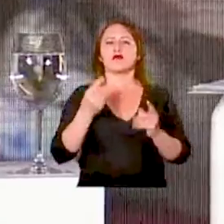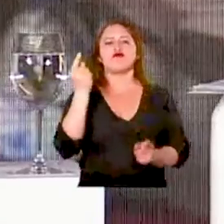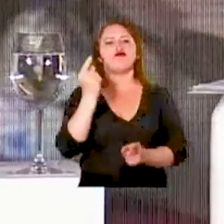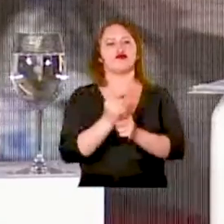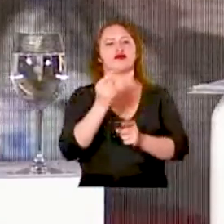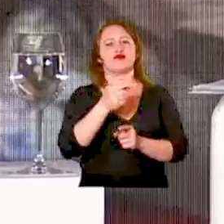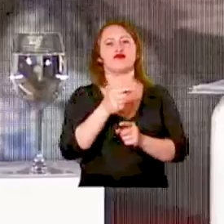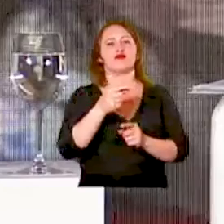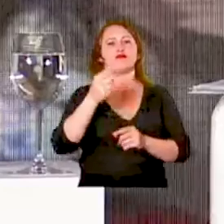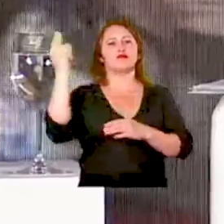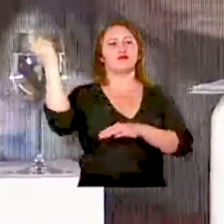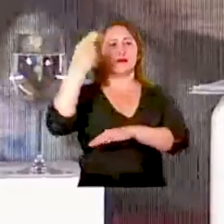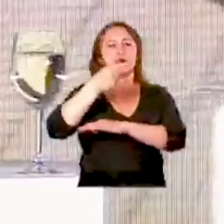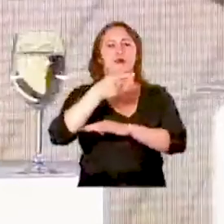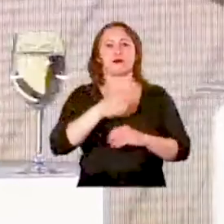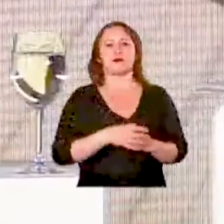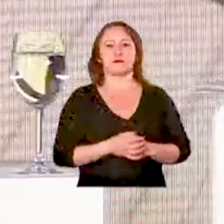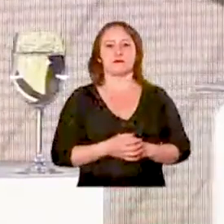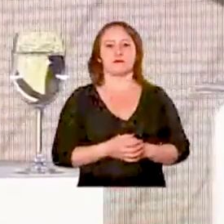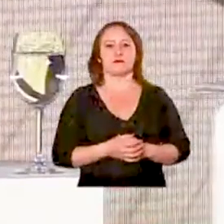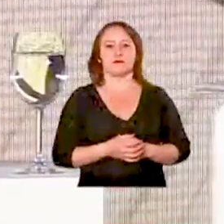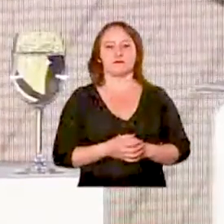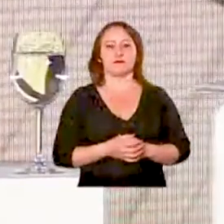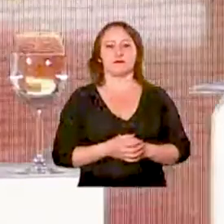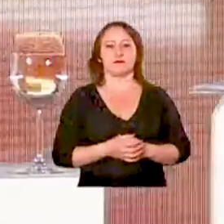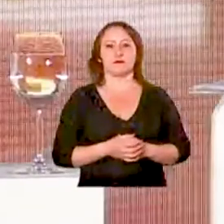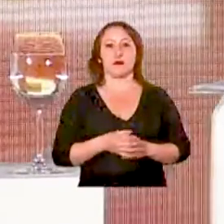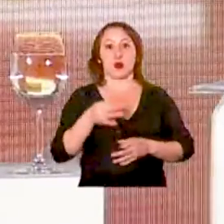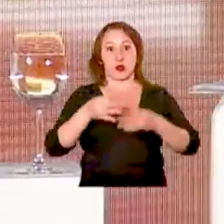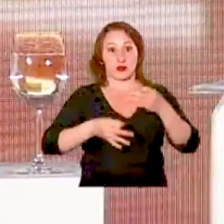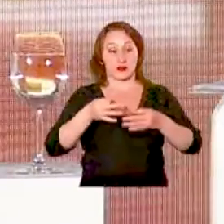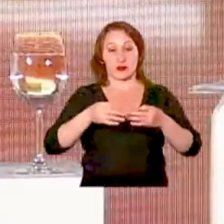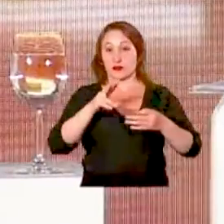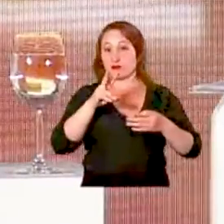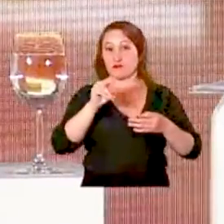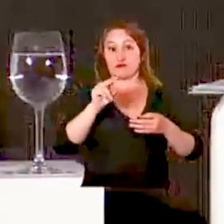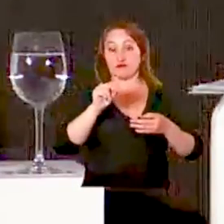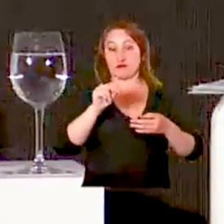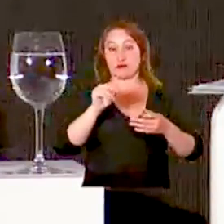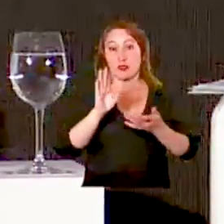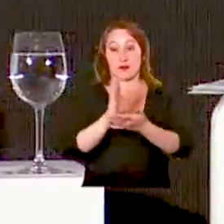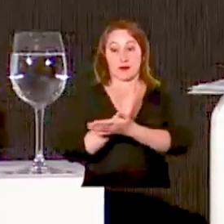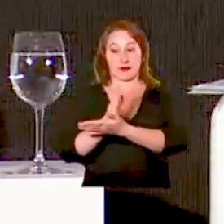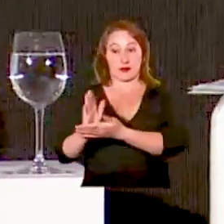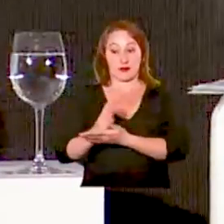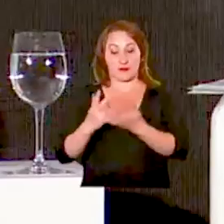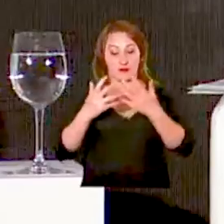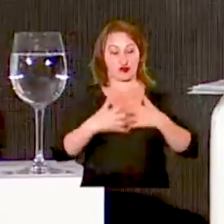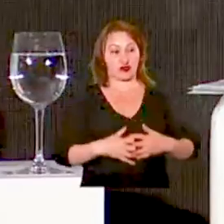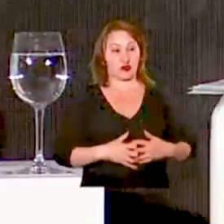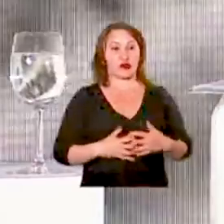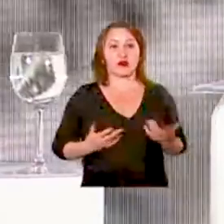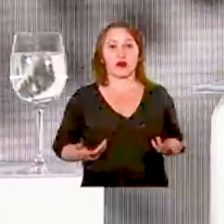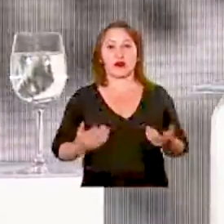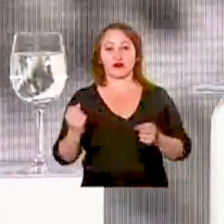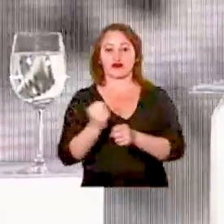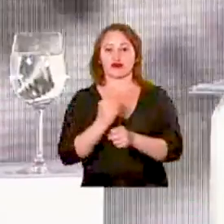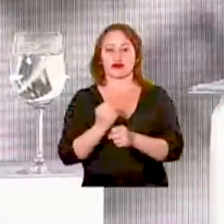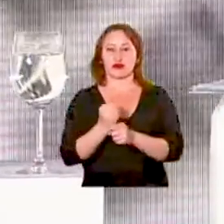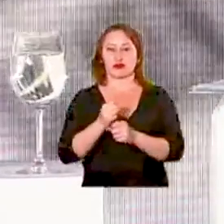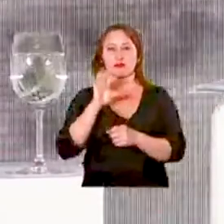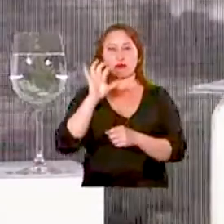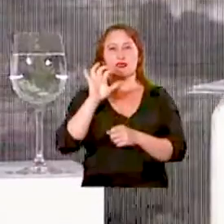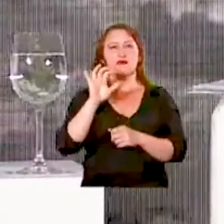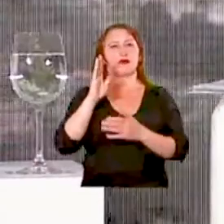cumplir esa ordenación de la sentencia, no de la jurisdiccionalidad, sino la de separación de funciones, y poder trabajar en todo el